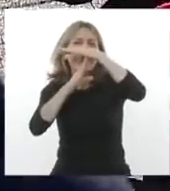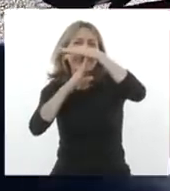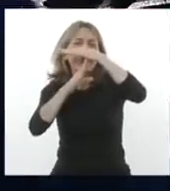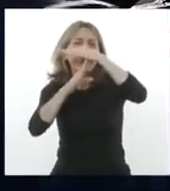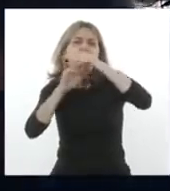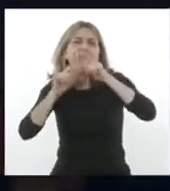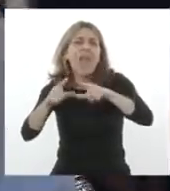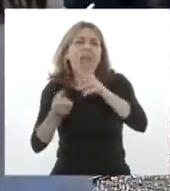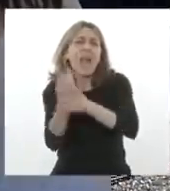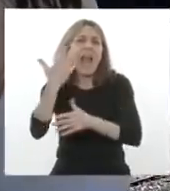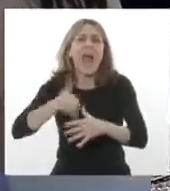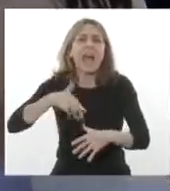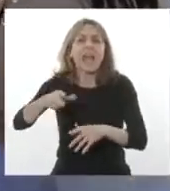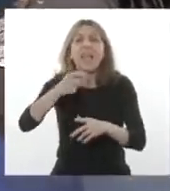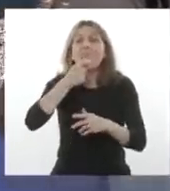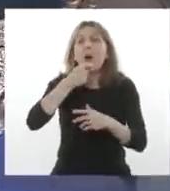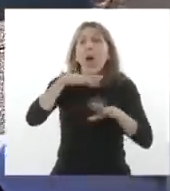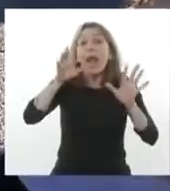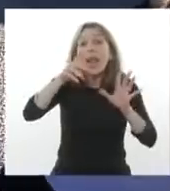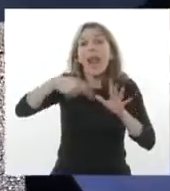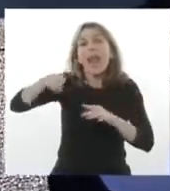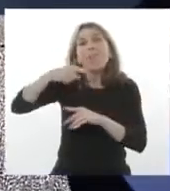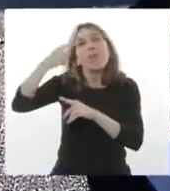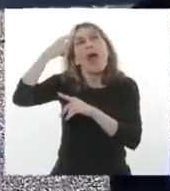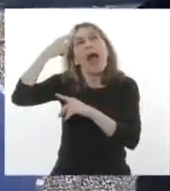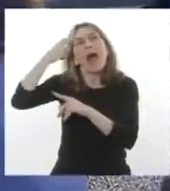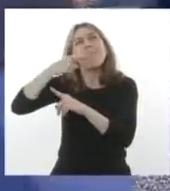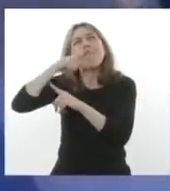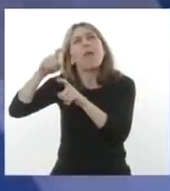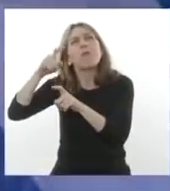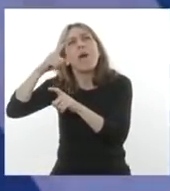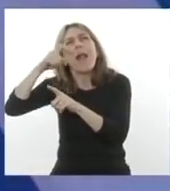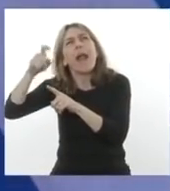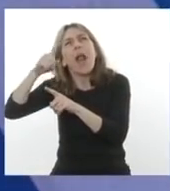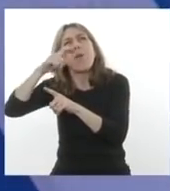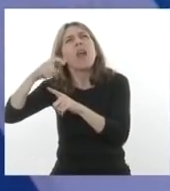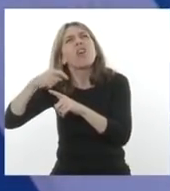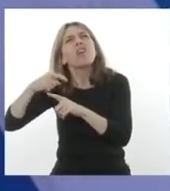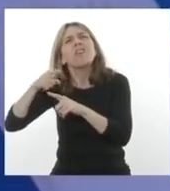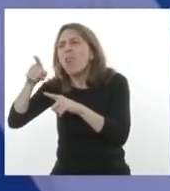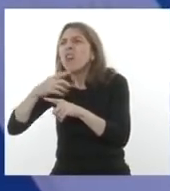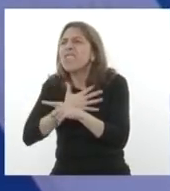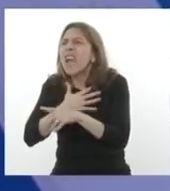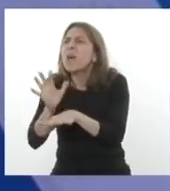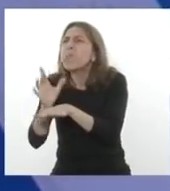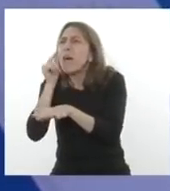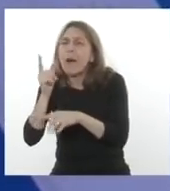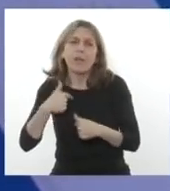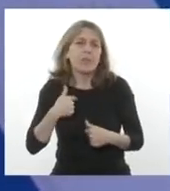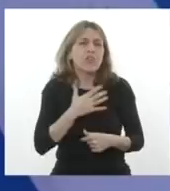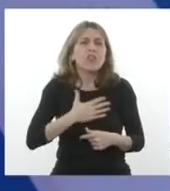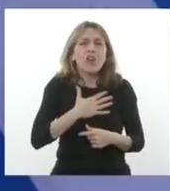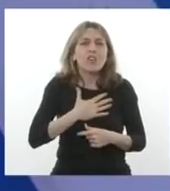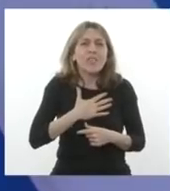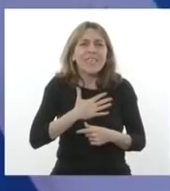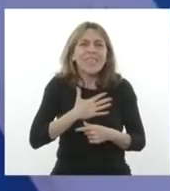Belgrano si él se sentía un padre de la patria, Belgrano dijo: me siento más tranquilo siendo